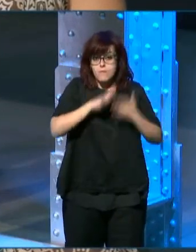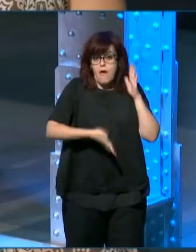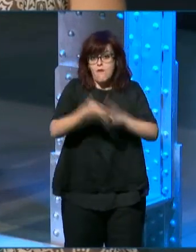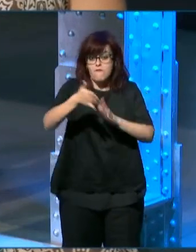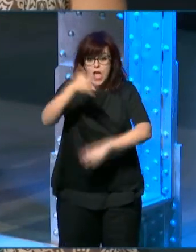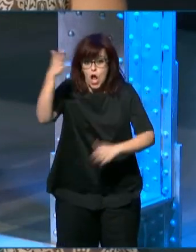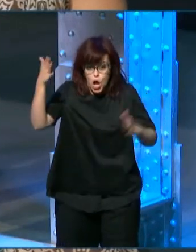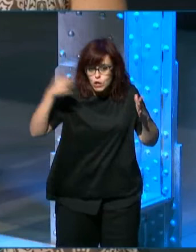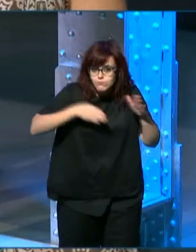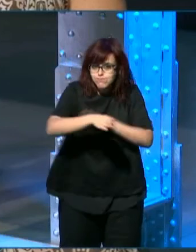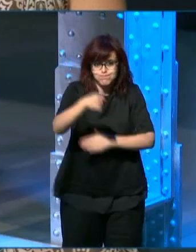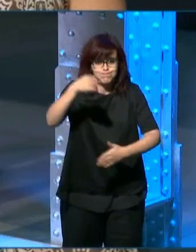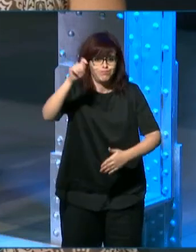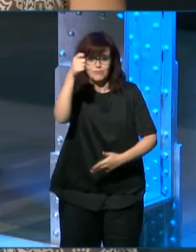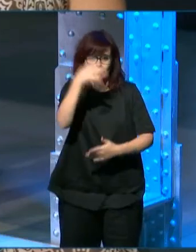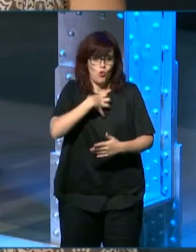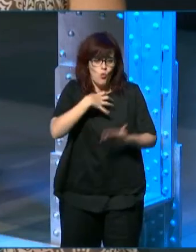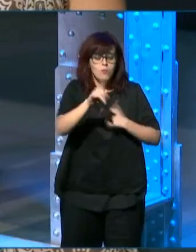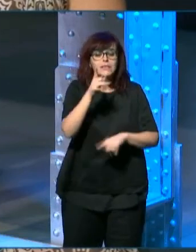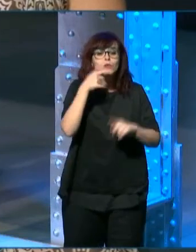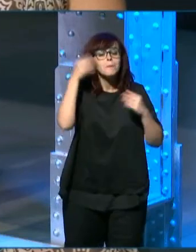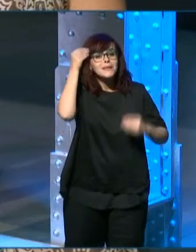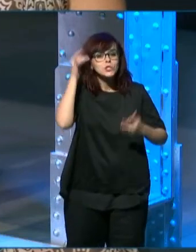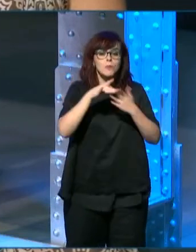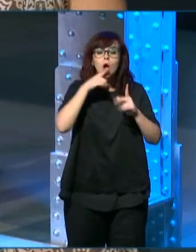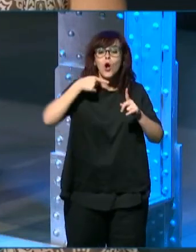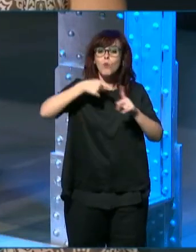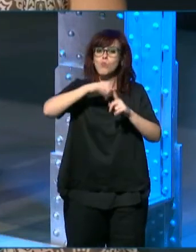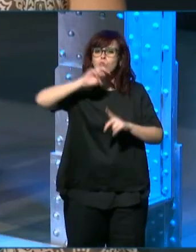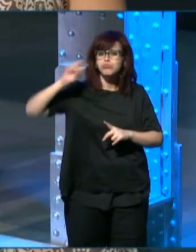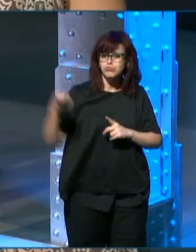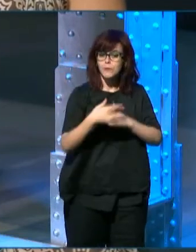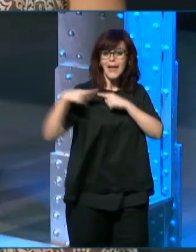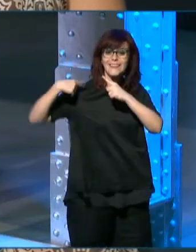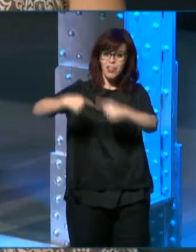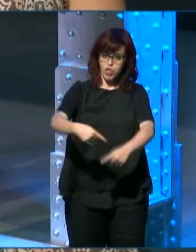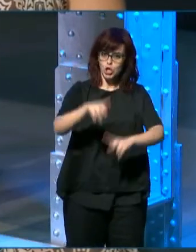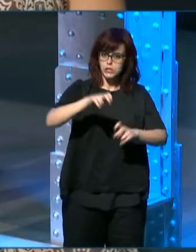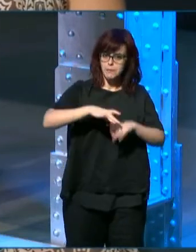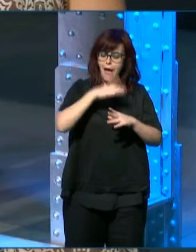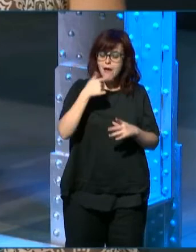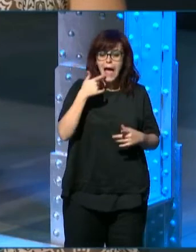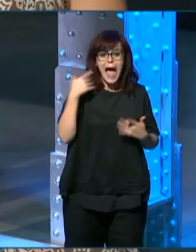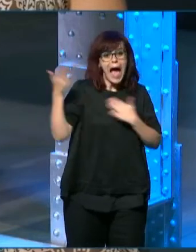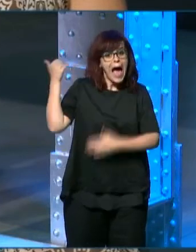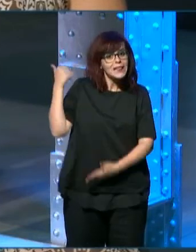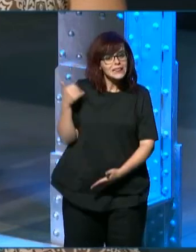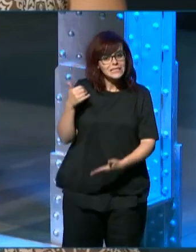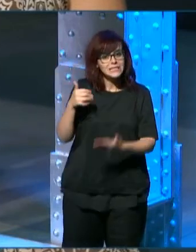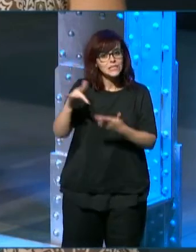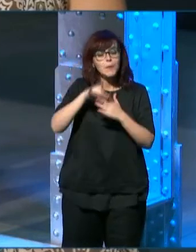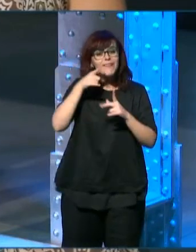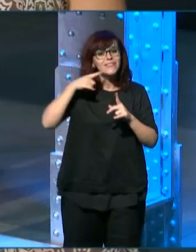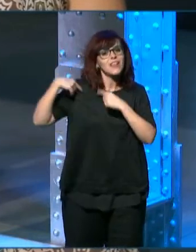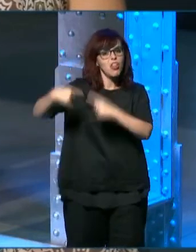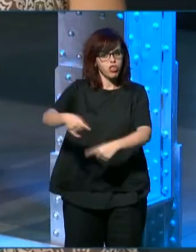a ir. Entonces yo creo que eso ha dado una multitud de tradiciones, mientras que antes la tradición